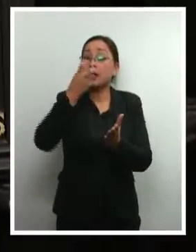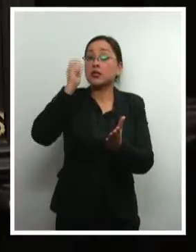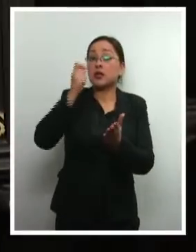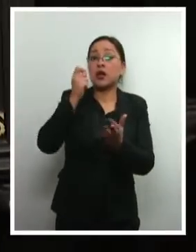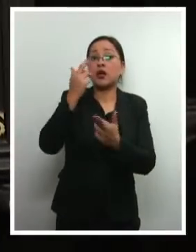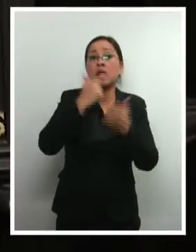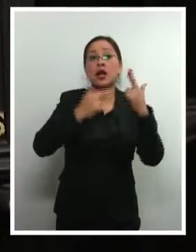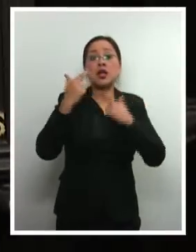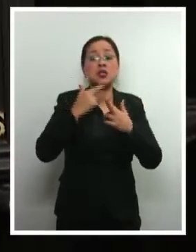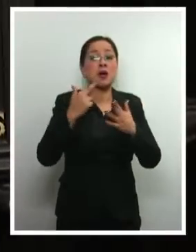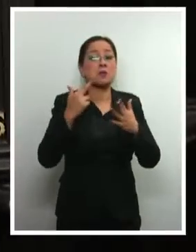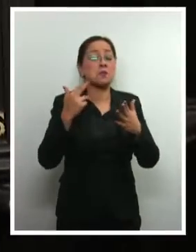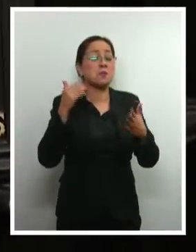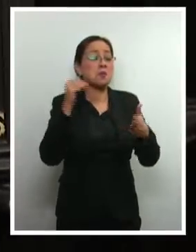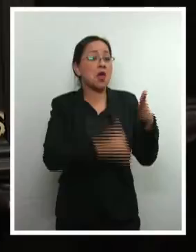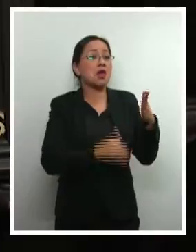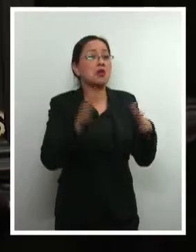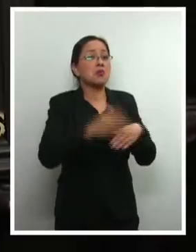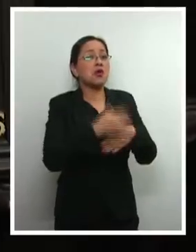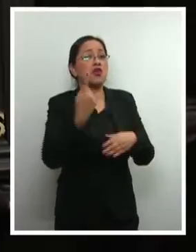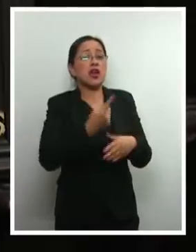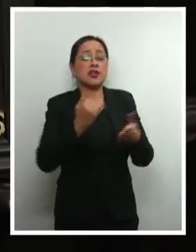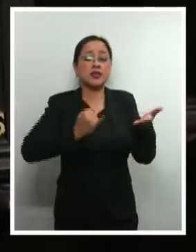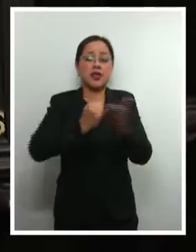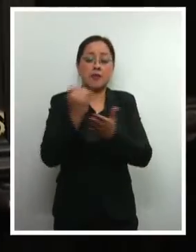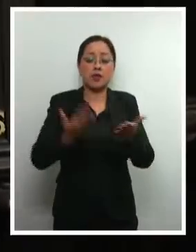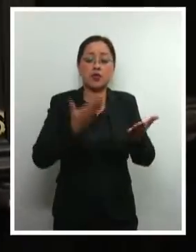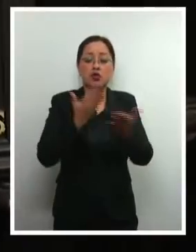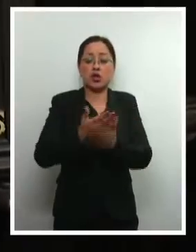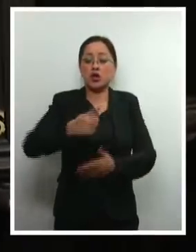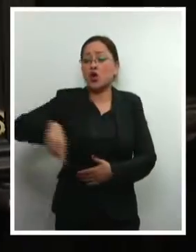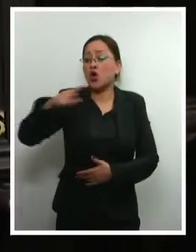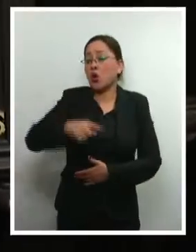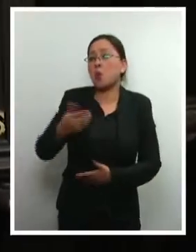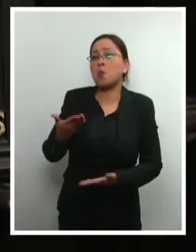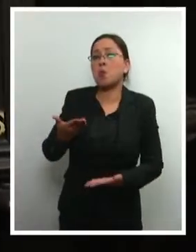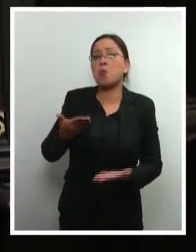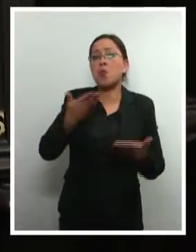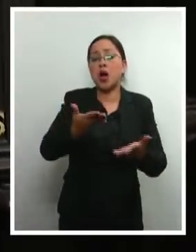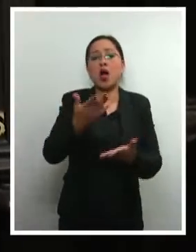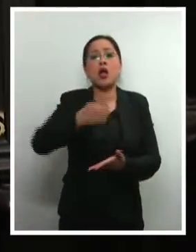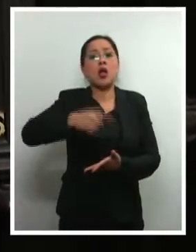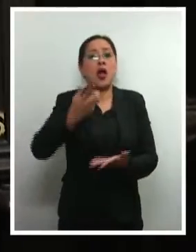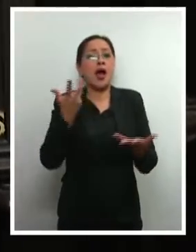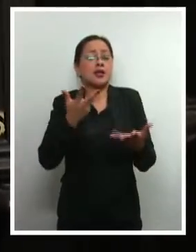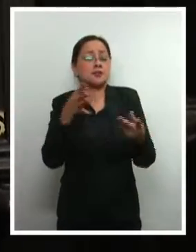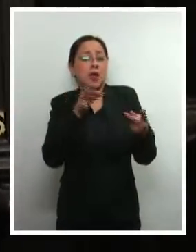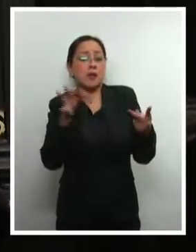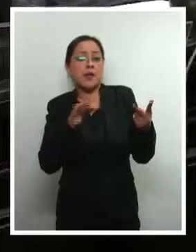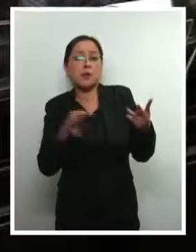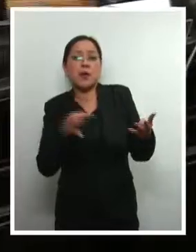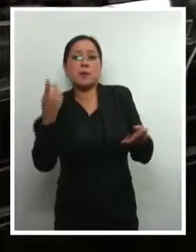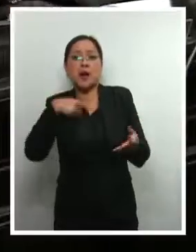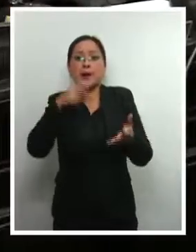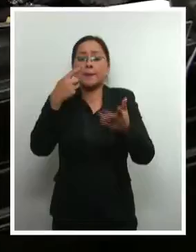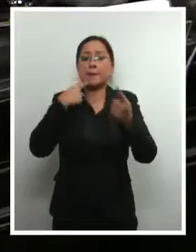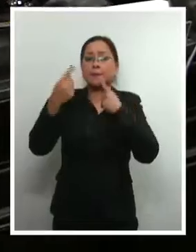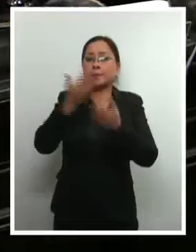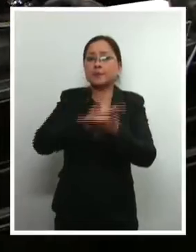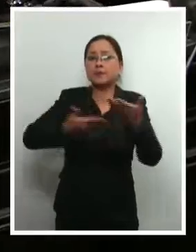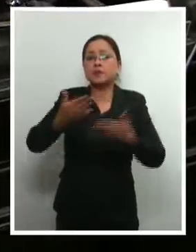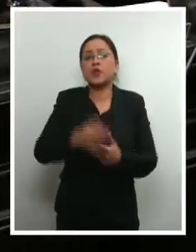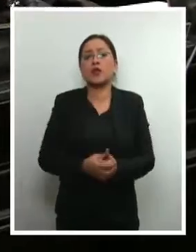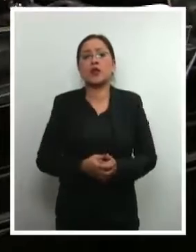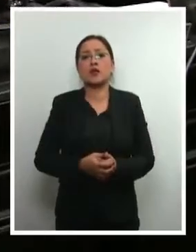atrás. ¿Por qué? Porque todos los dictámenes los vamos a poner entonces a reserva, y todos